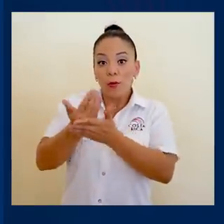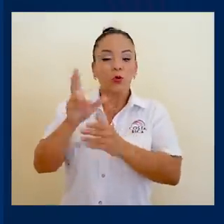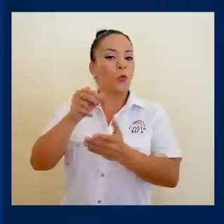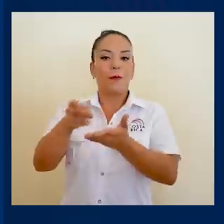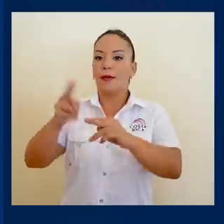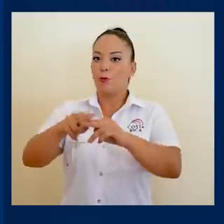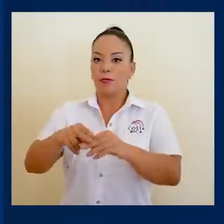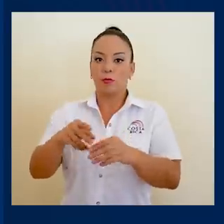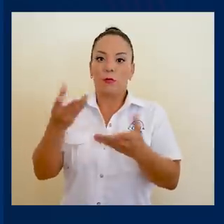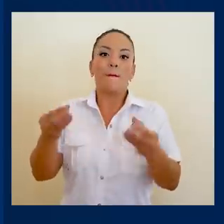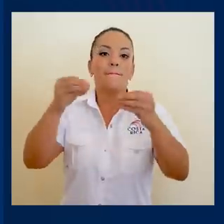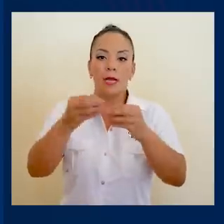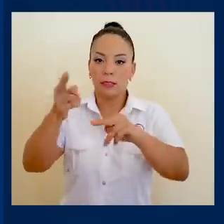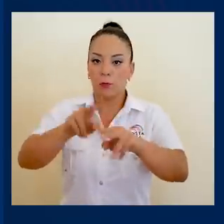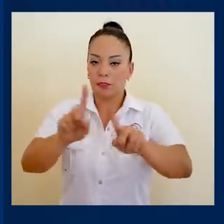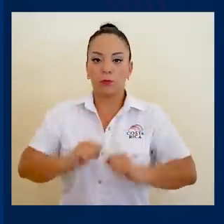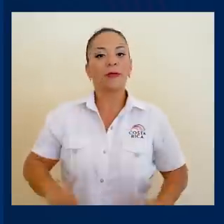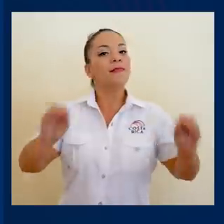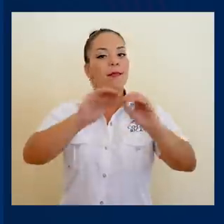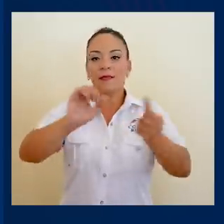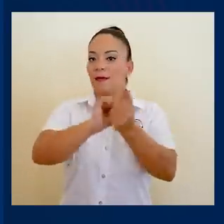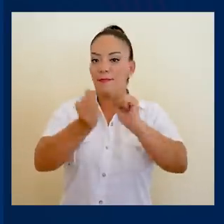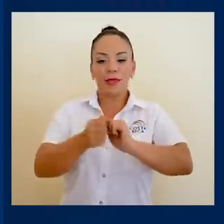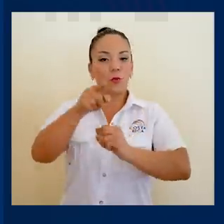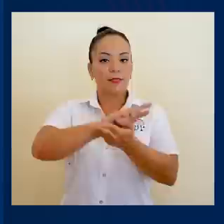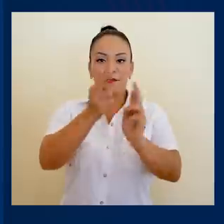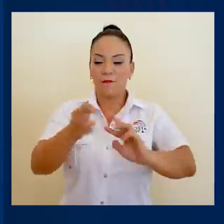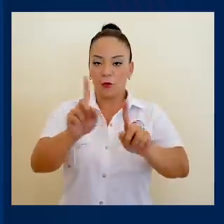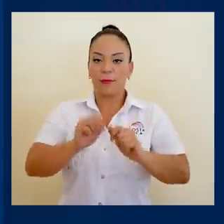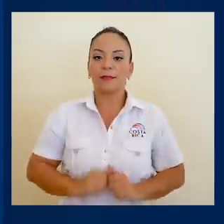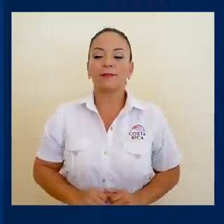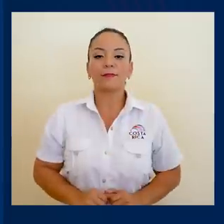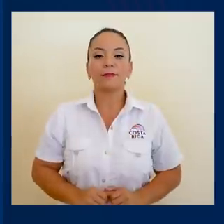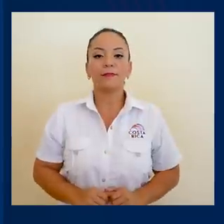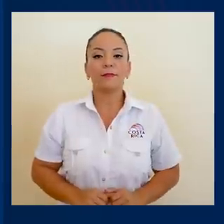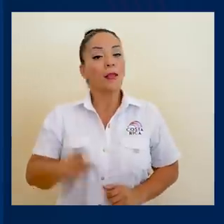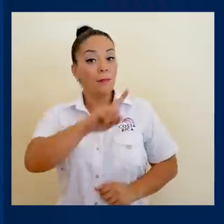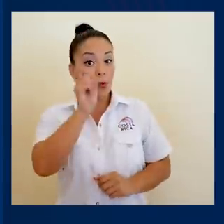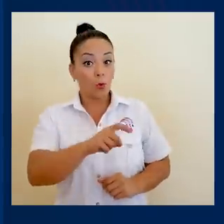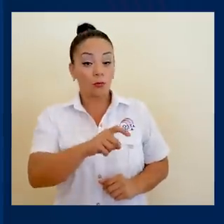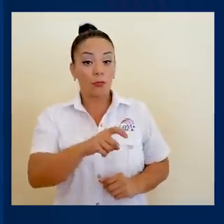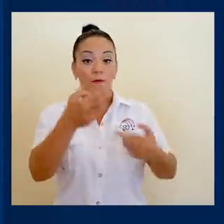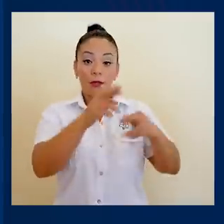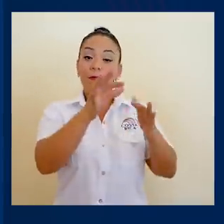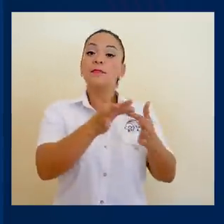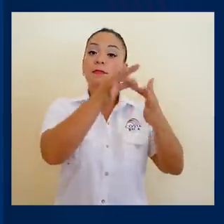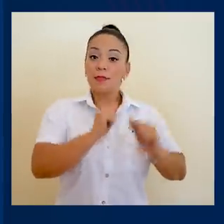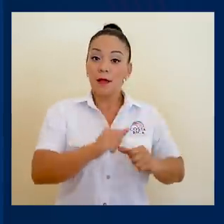impuestos. Así que nada está cambiando con esta reforma. ¿Desaparecerá el régimen